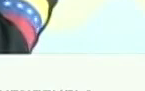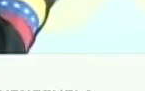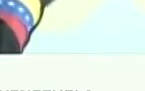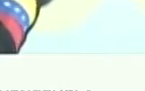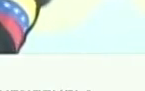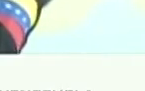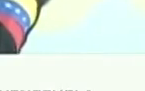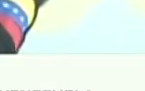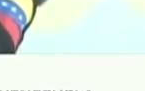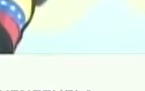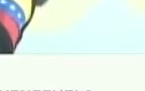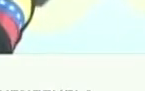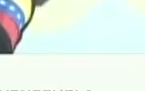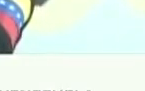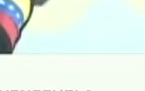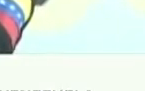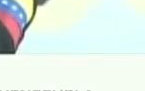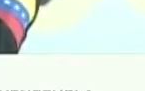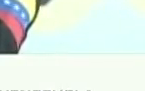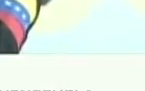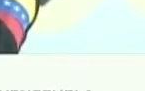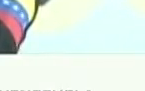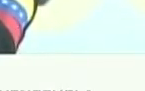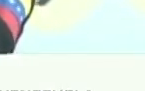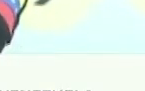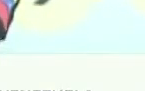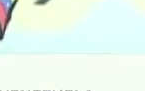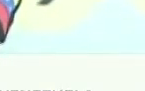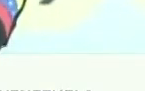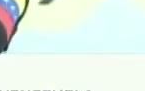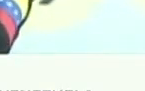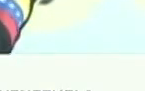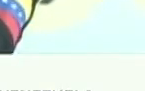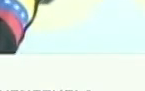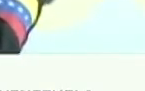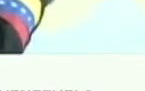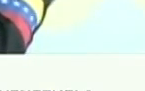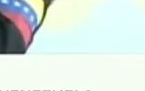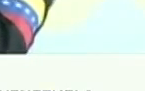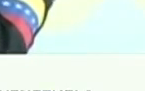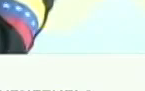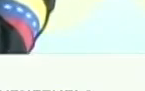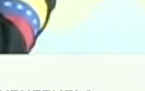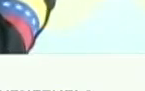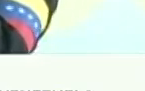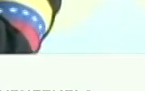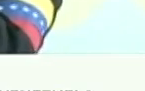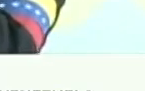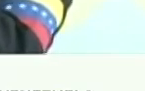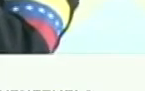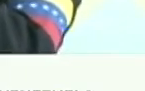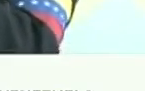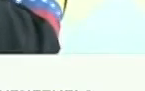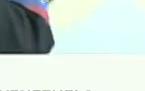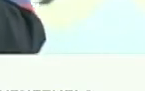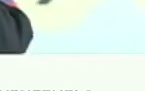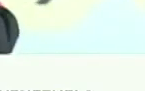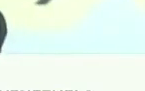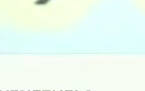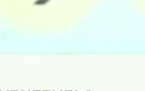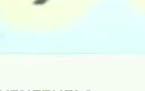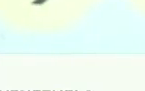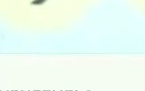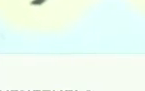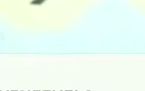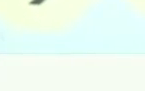cuando negociaban y entregaban la soberanía del país, reconociendo incluso la deuda externa de los privados como pública, decían